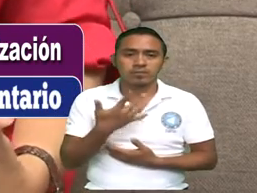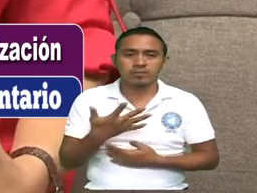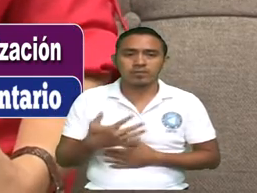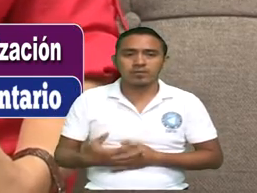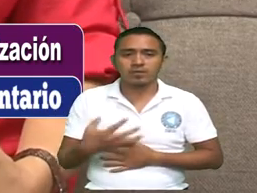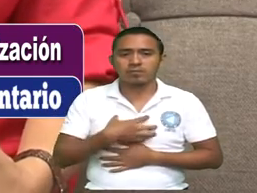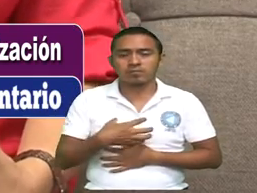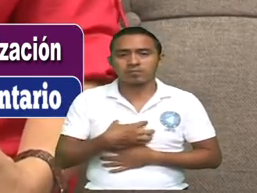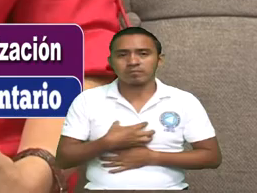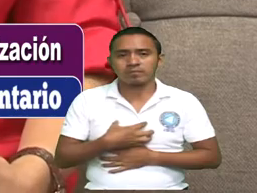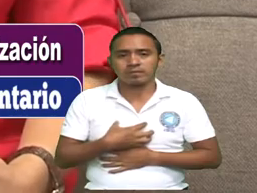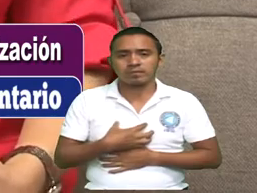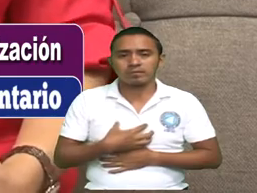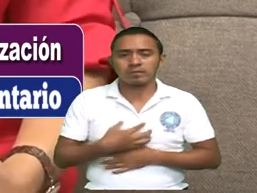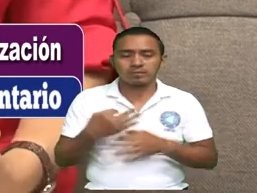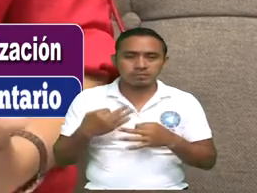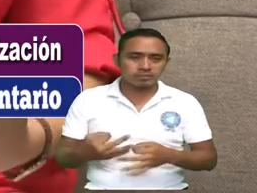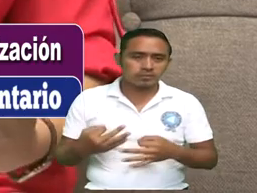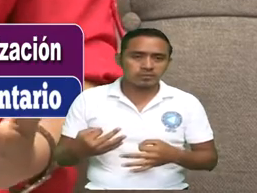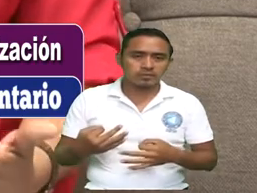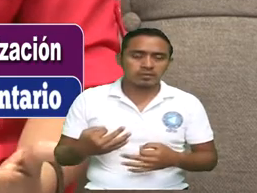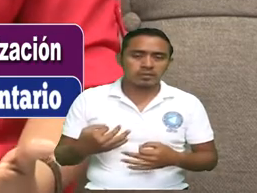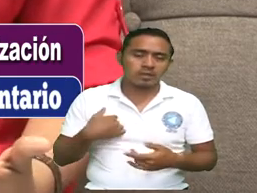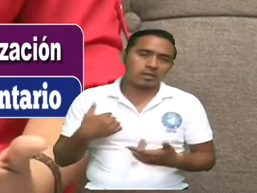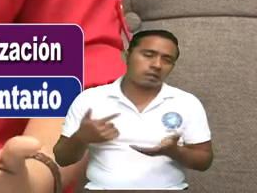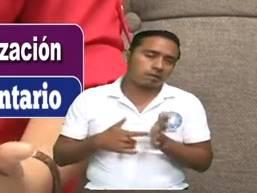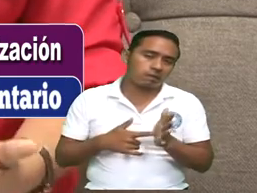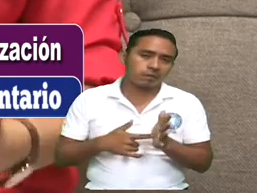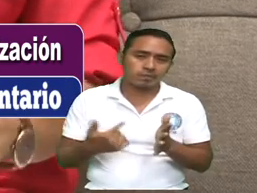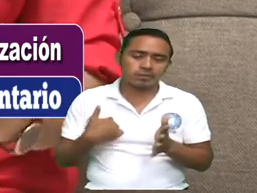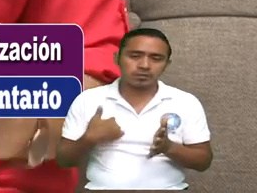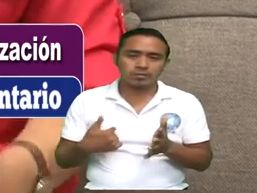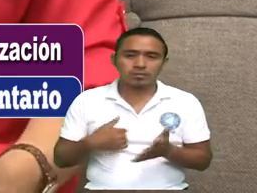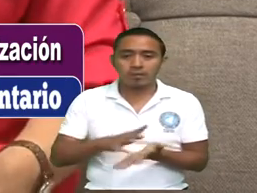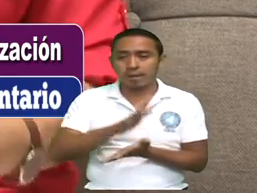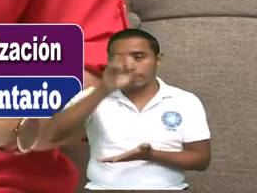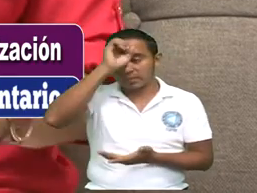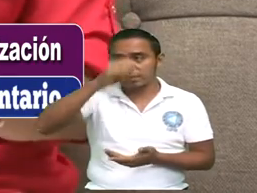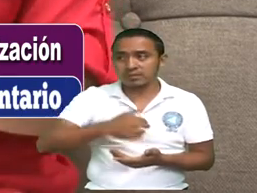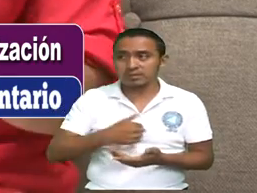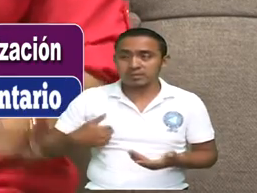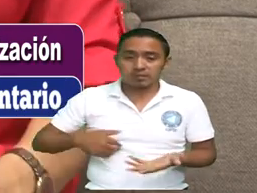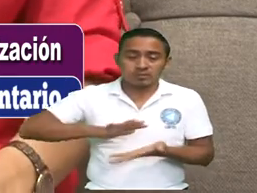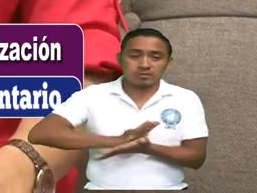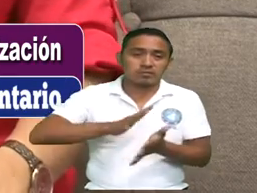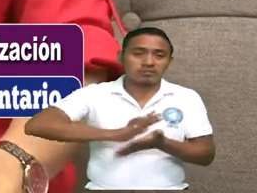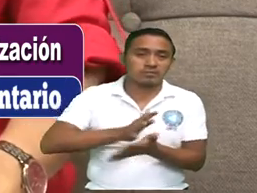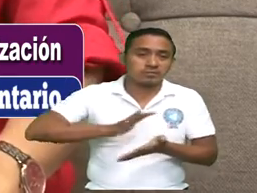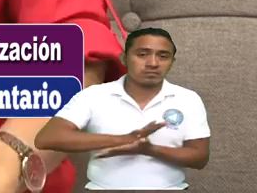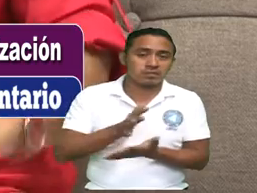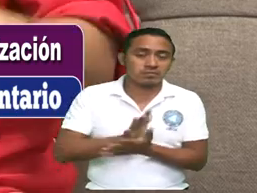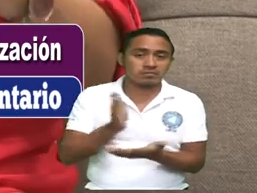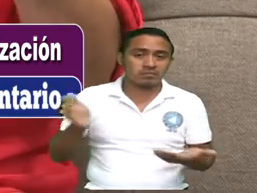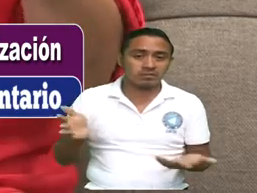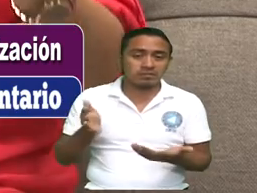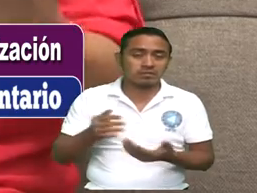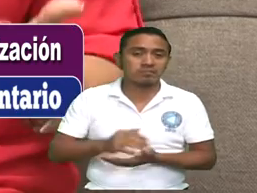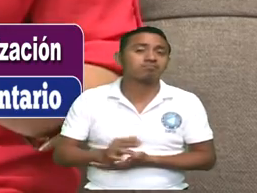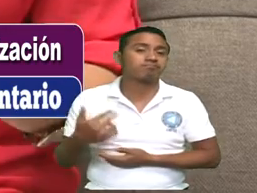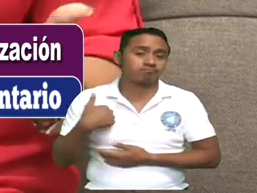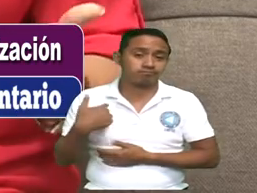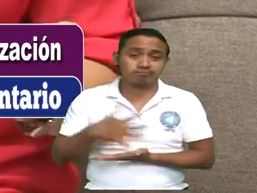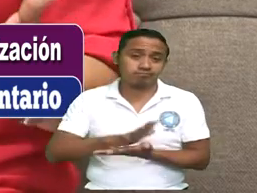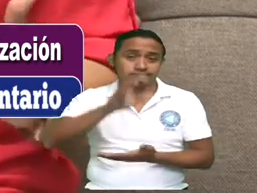pues yo que estuve en la cruzada, yo aprendí a hacer las tortillas, echar tortillas, como decíamos en el campo,